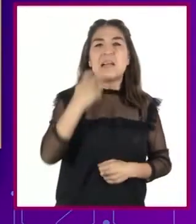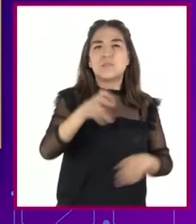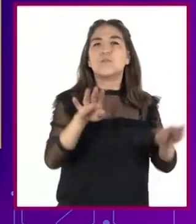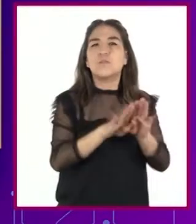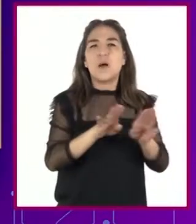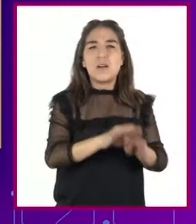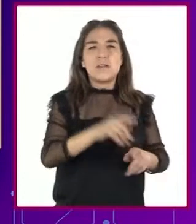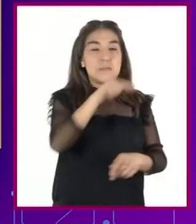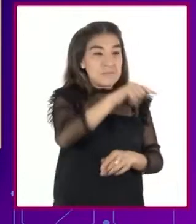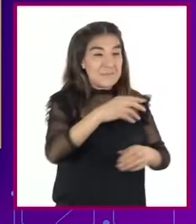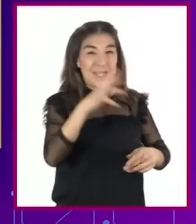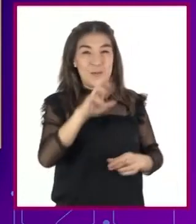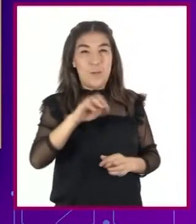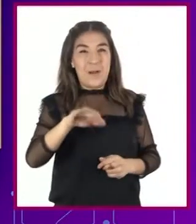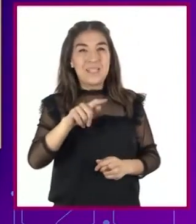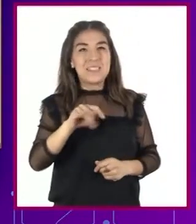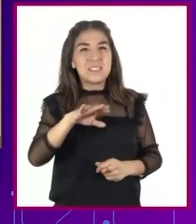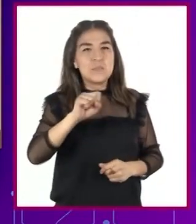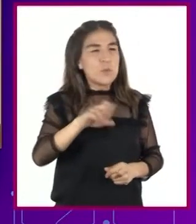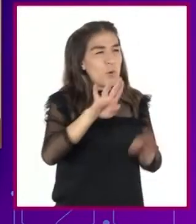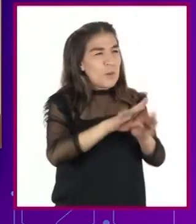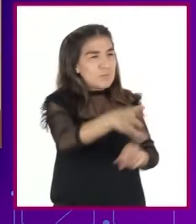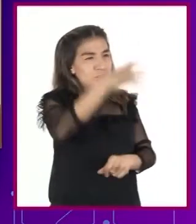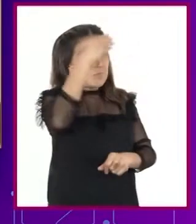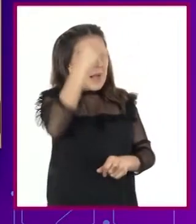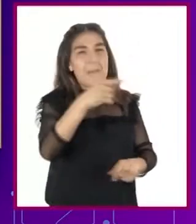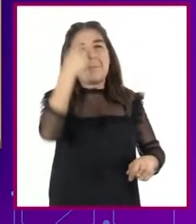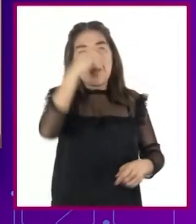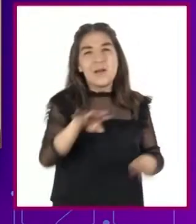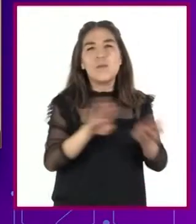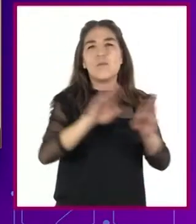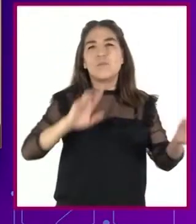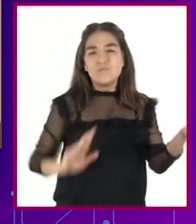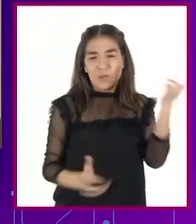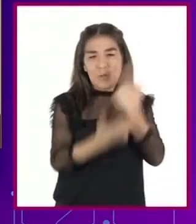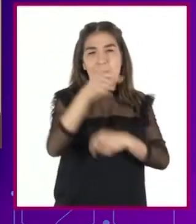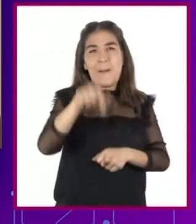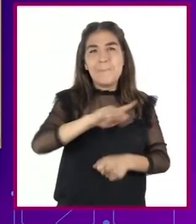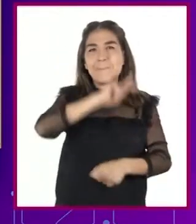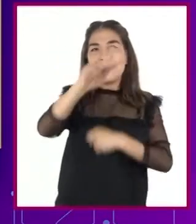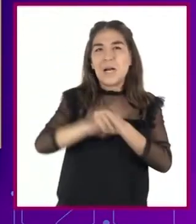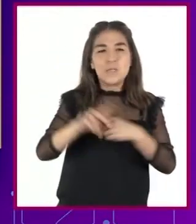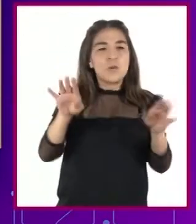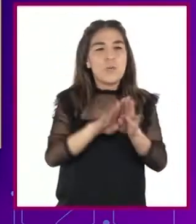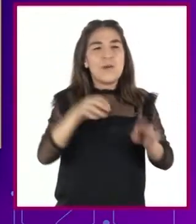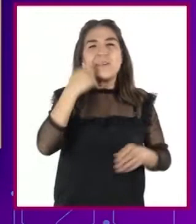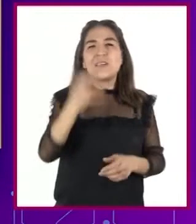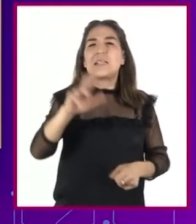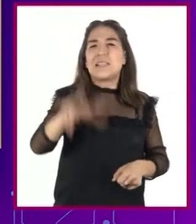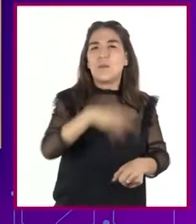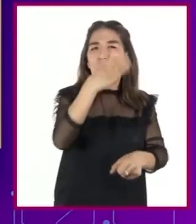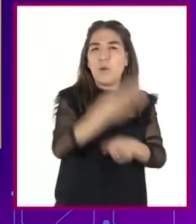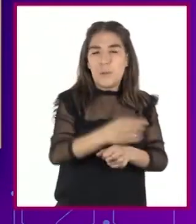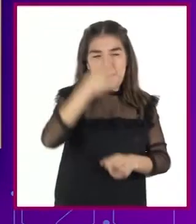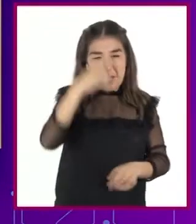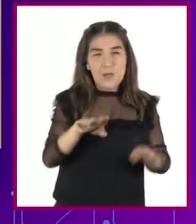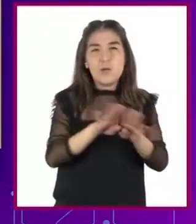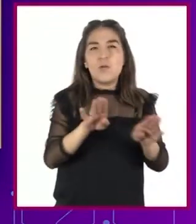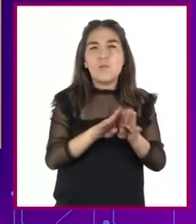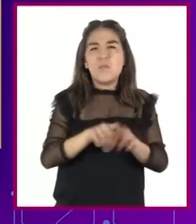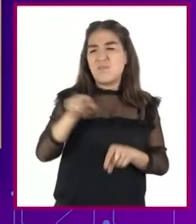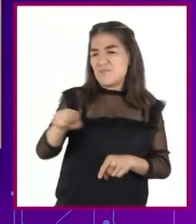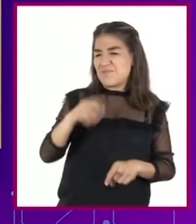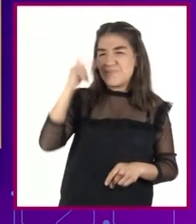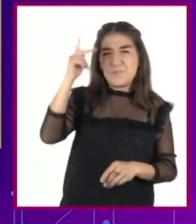movimientos revolucionarios y se vinculó con los ideales nacionalistas de quienes buscaban formar repúblicas que sustituyeran a las